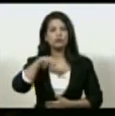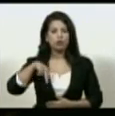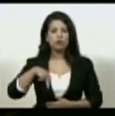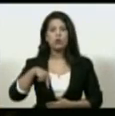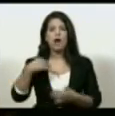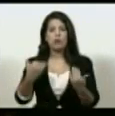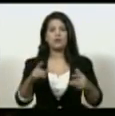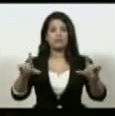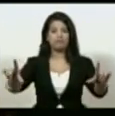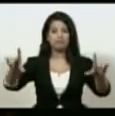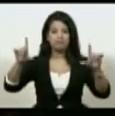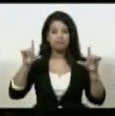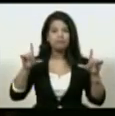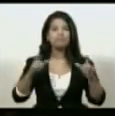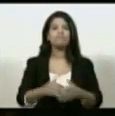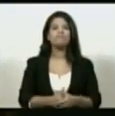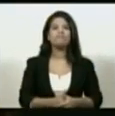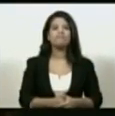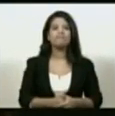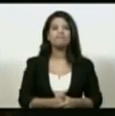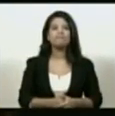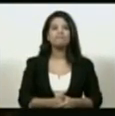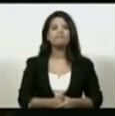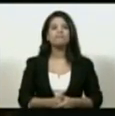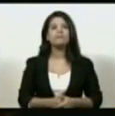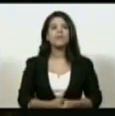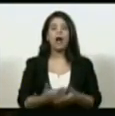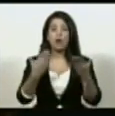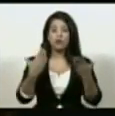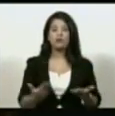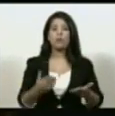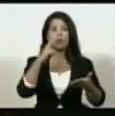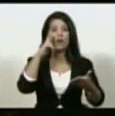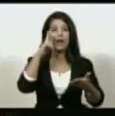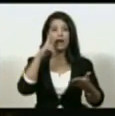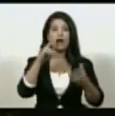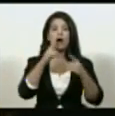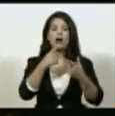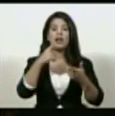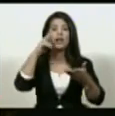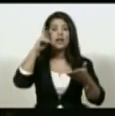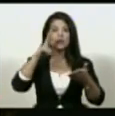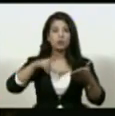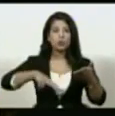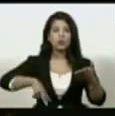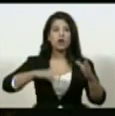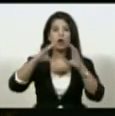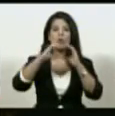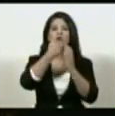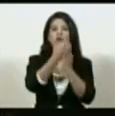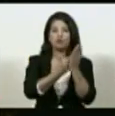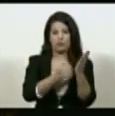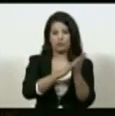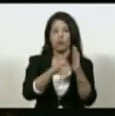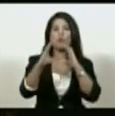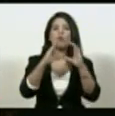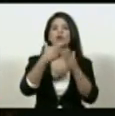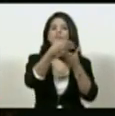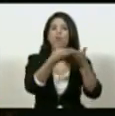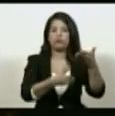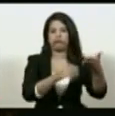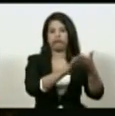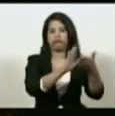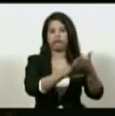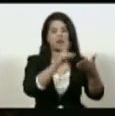esta solemnidad. Digo que voy a hacer una lectura de un comunicado y luego voy a hacer